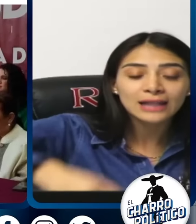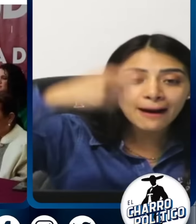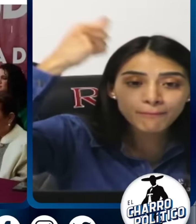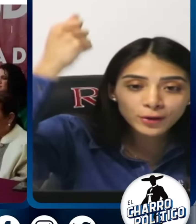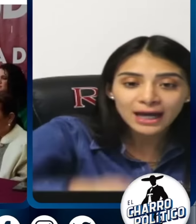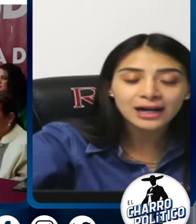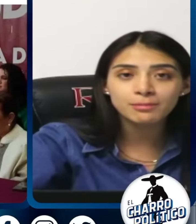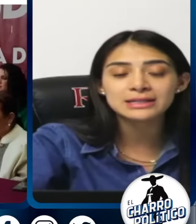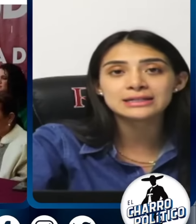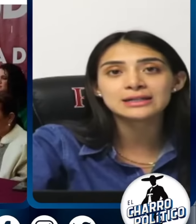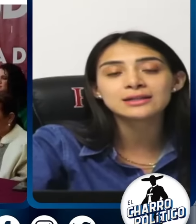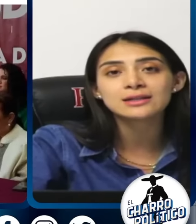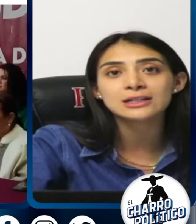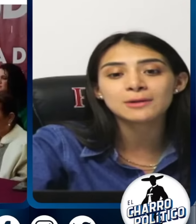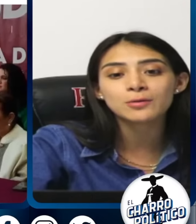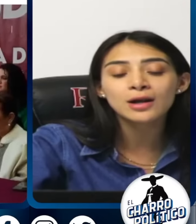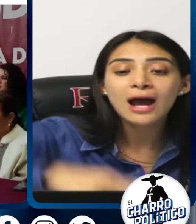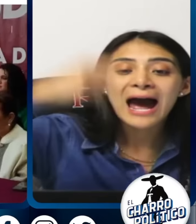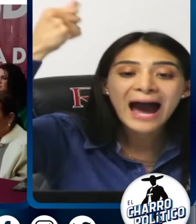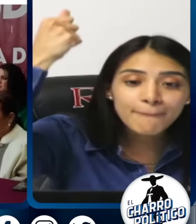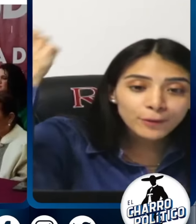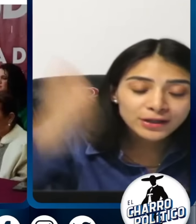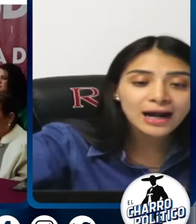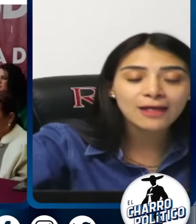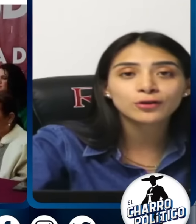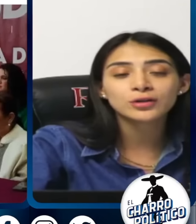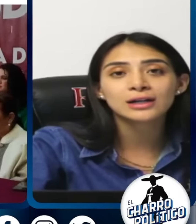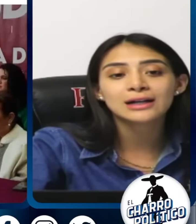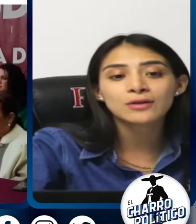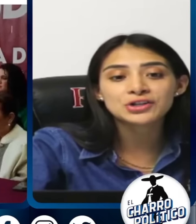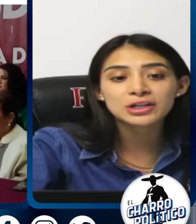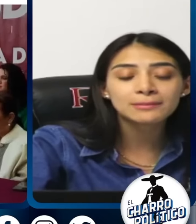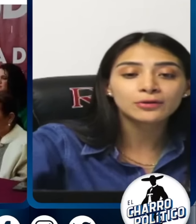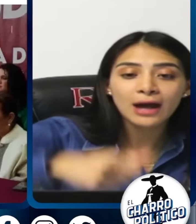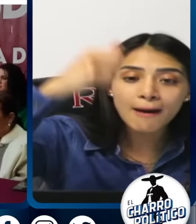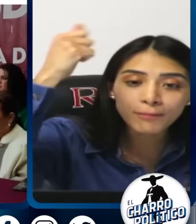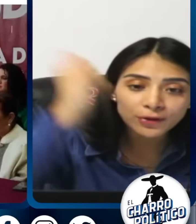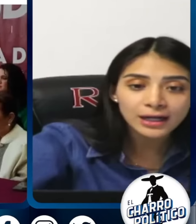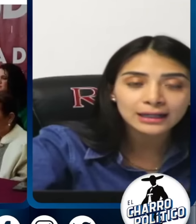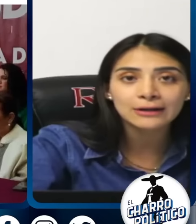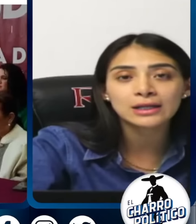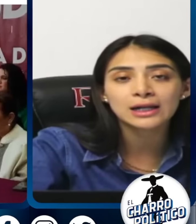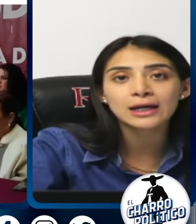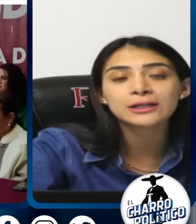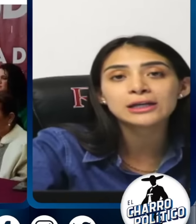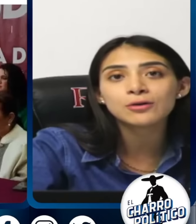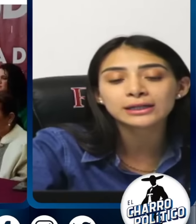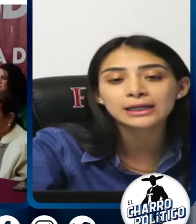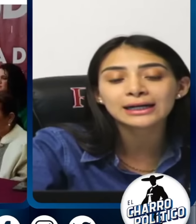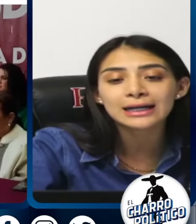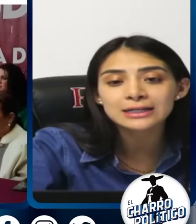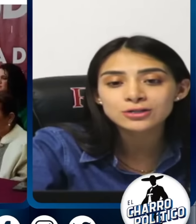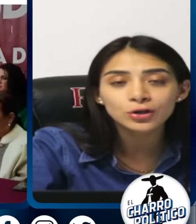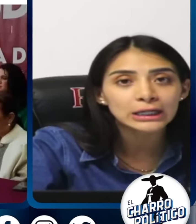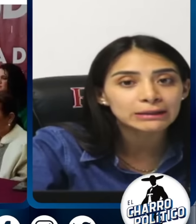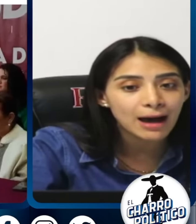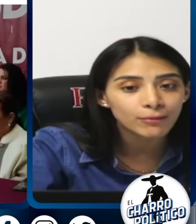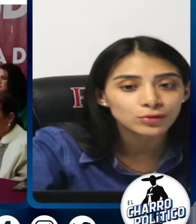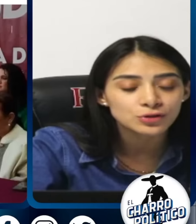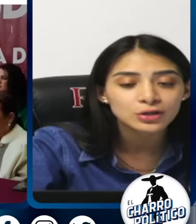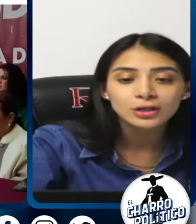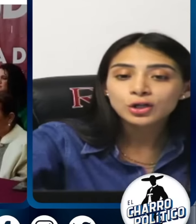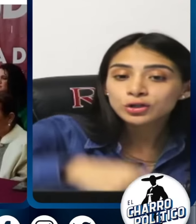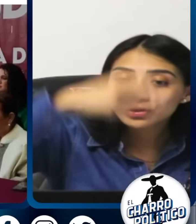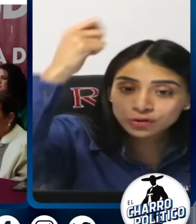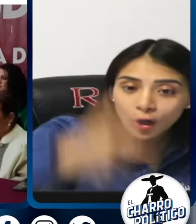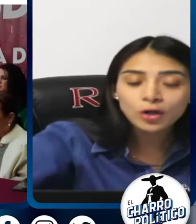Morena, apoyar al presidente Andrés Manuel, apoyar a la doctora Claudia Sheinbaum, apoyar a Claudia Delgadillo aquí en Jalisco, y